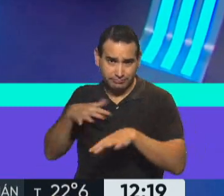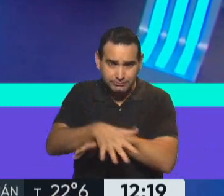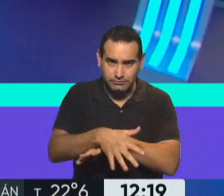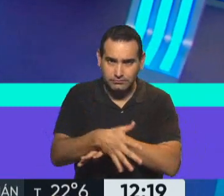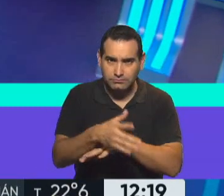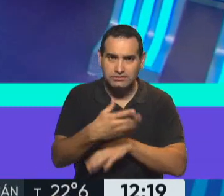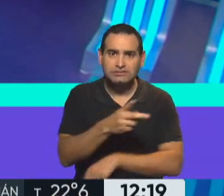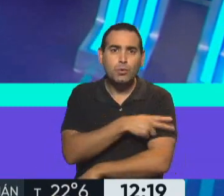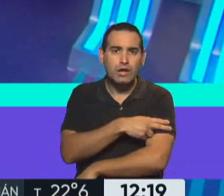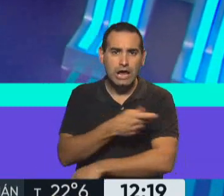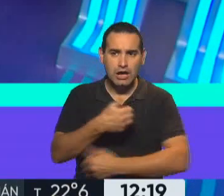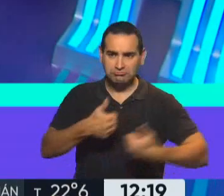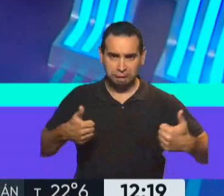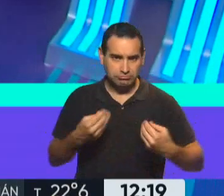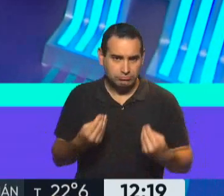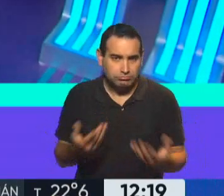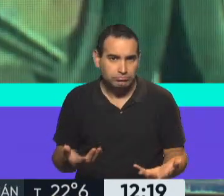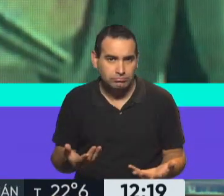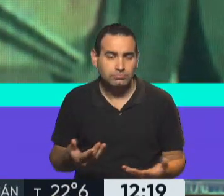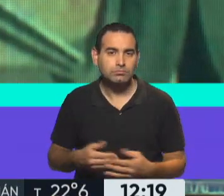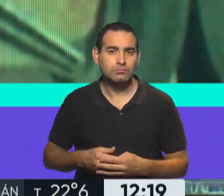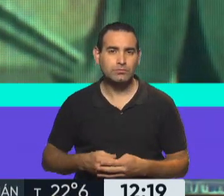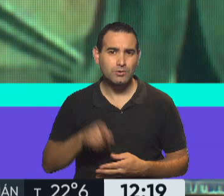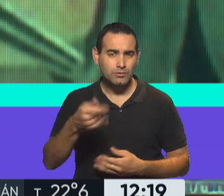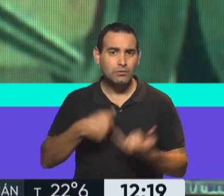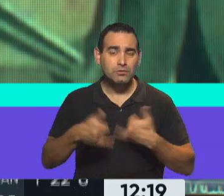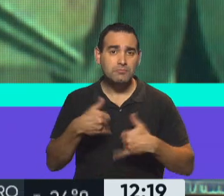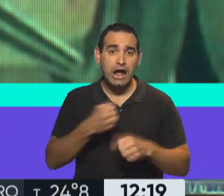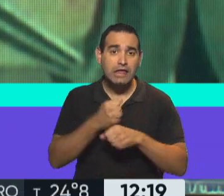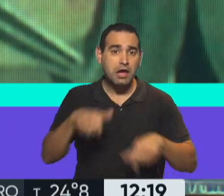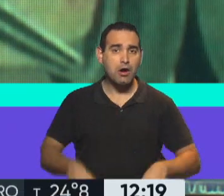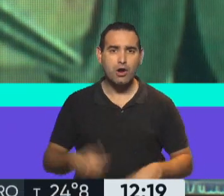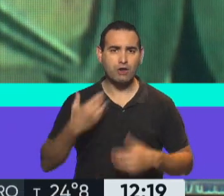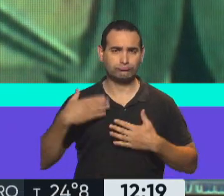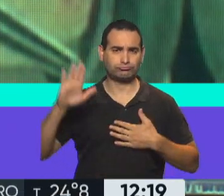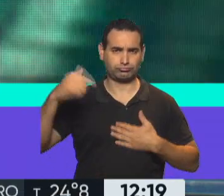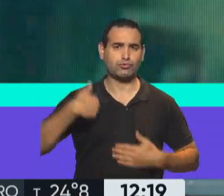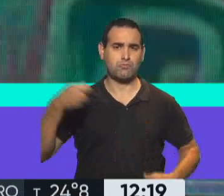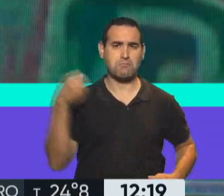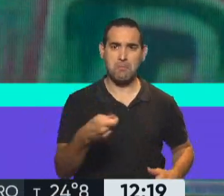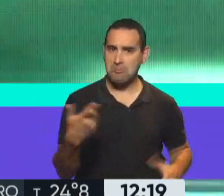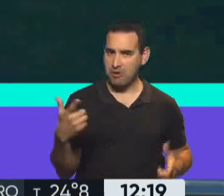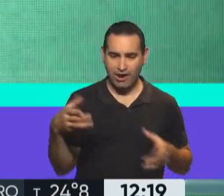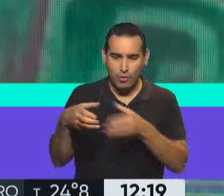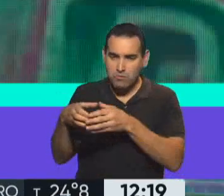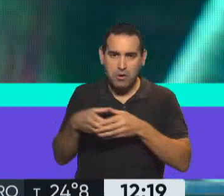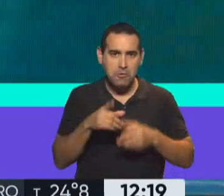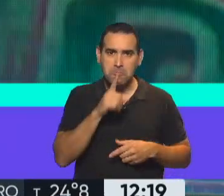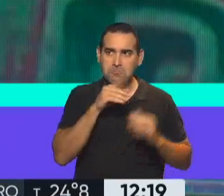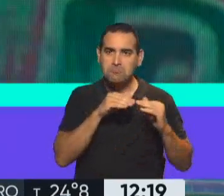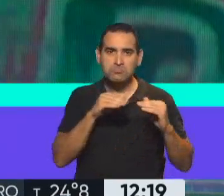en esa residencia eso por un lado por el otro bien decía vos hasta el momento nadie se atribuyó este magnicidio al presidente